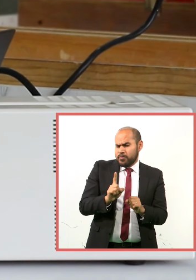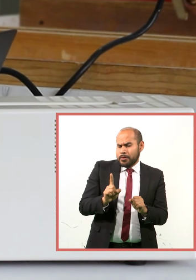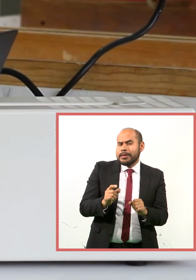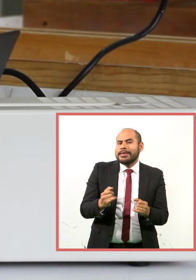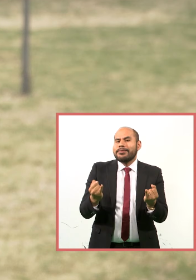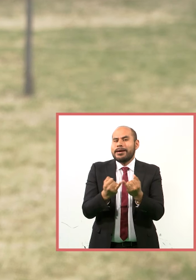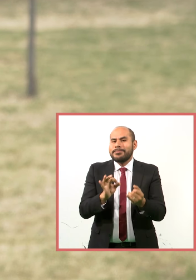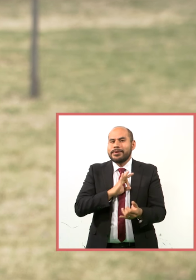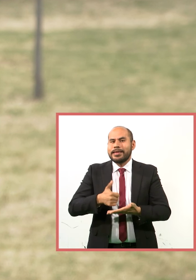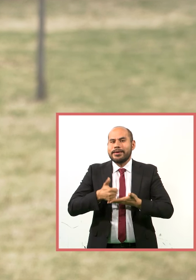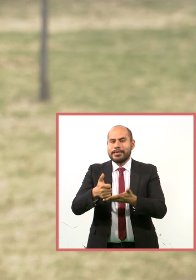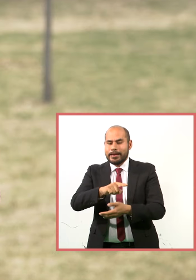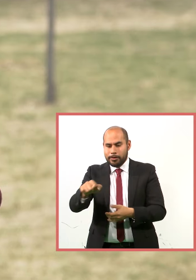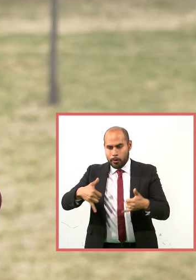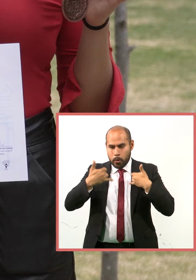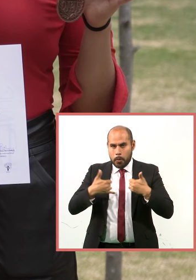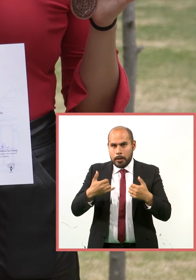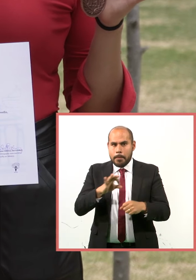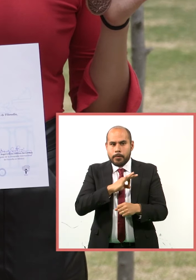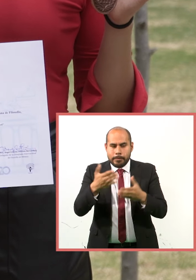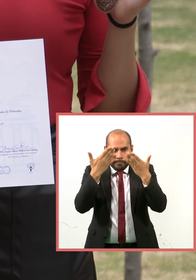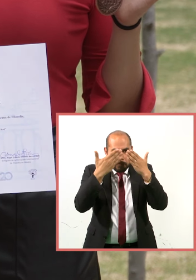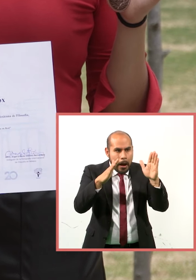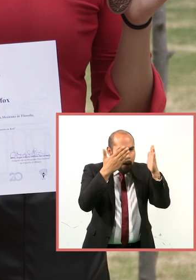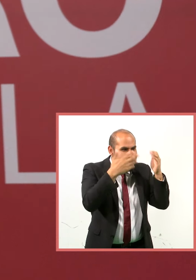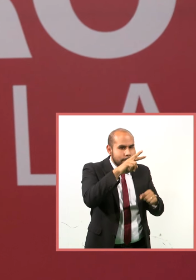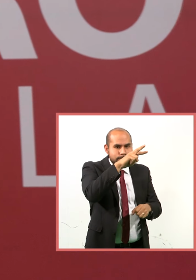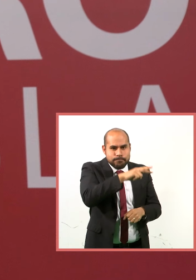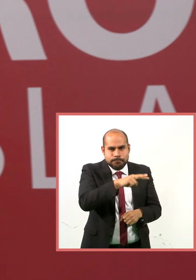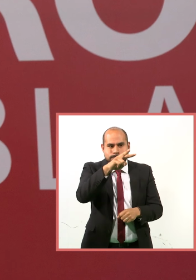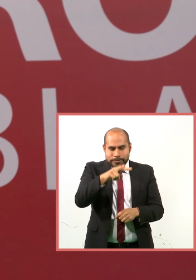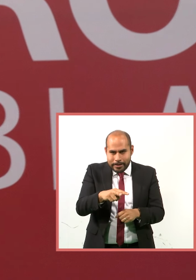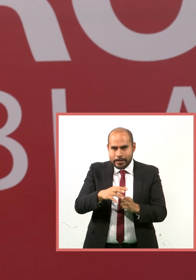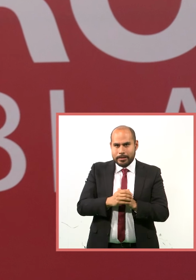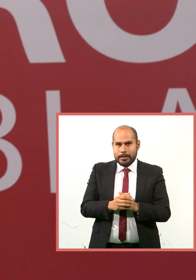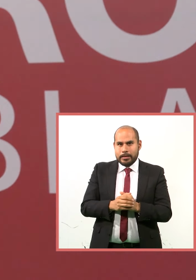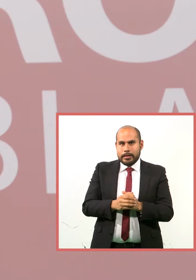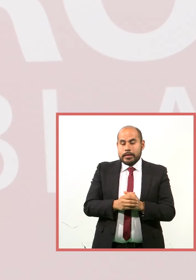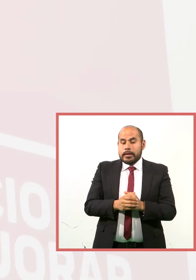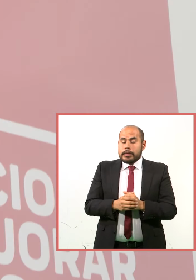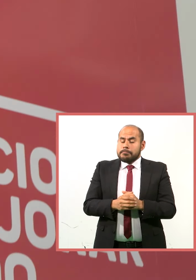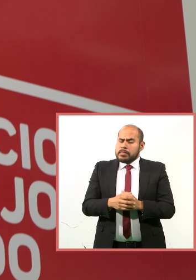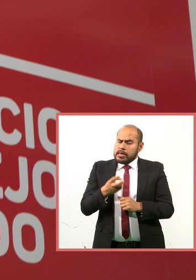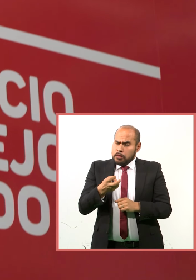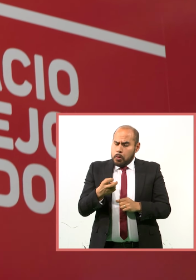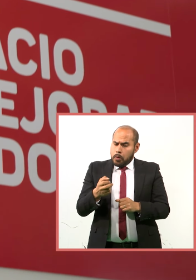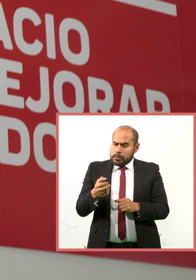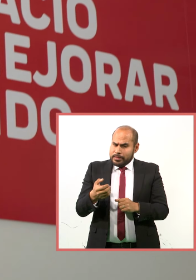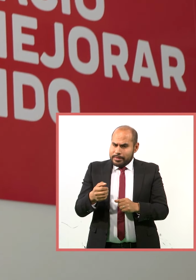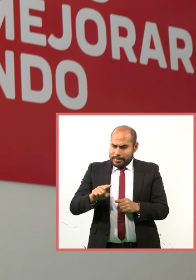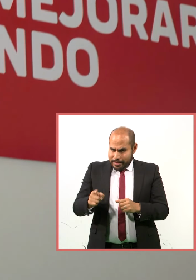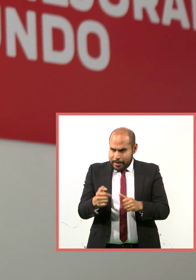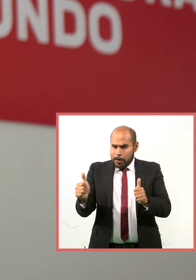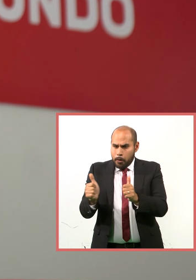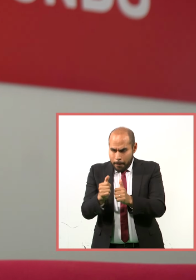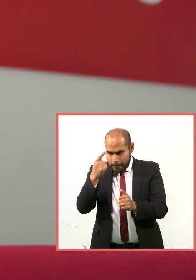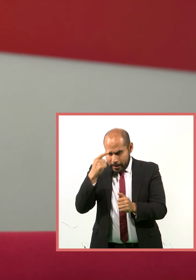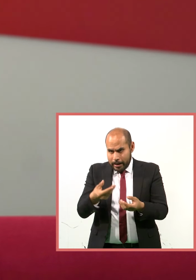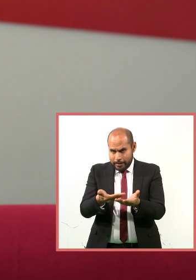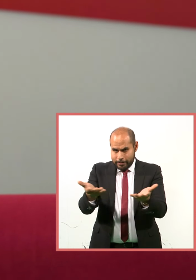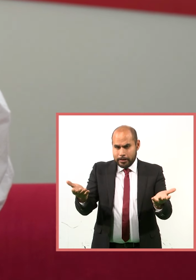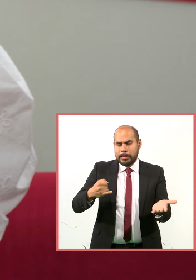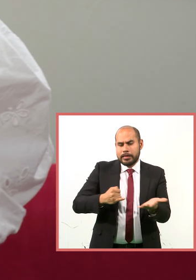también podemos ayudar a los chicos a que sean capaces de ver que existen varias realidades. Esto de también ser Connie para los demás me